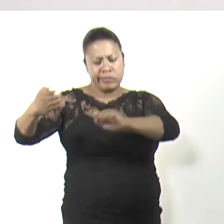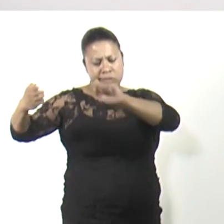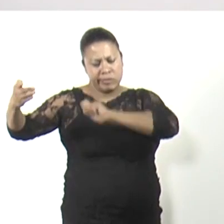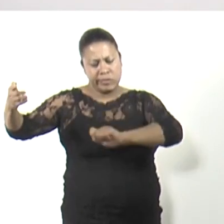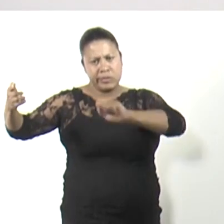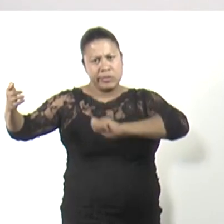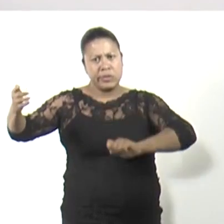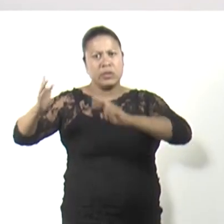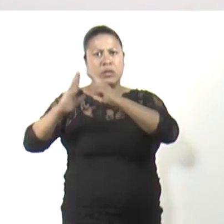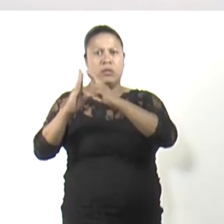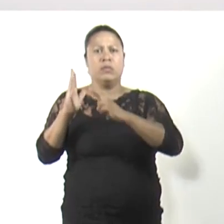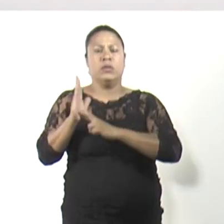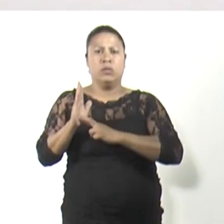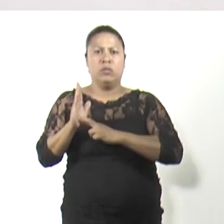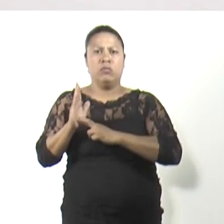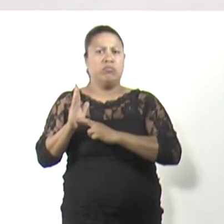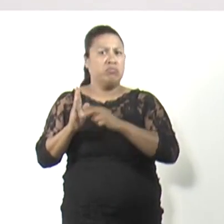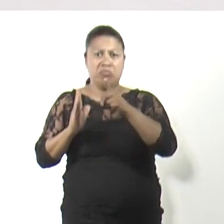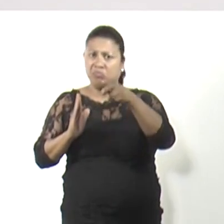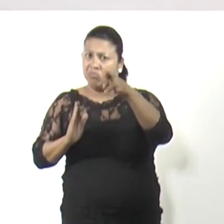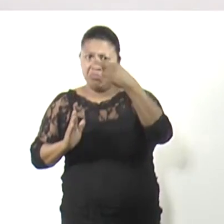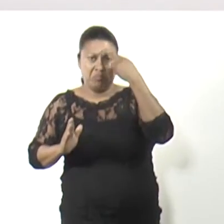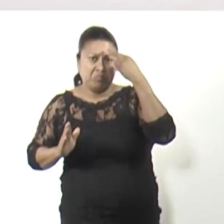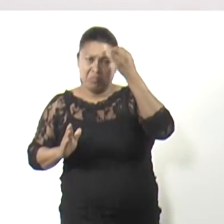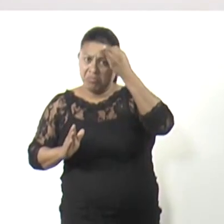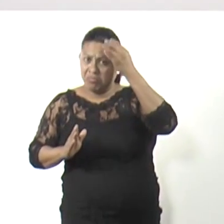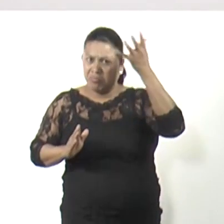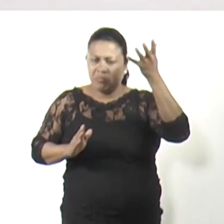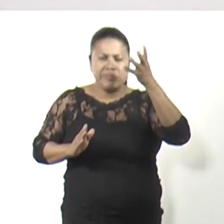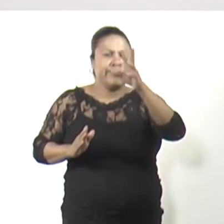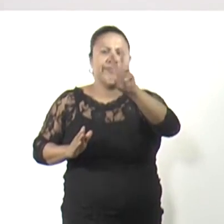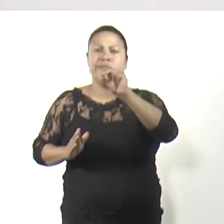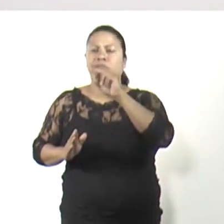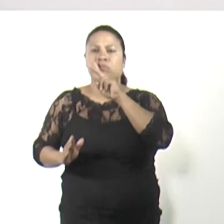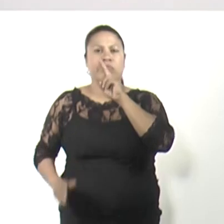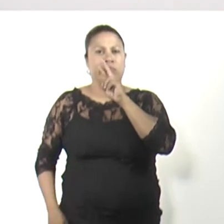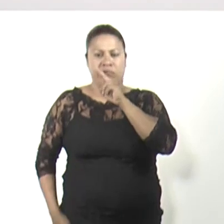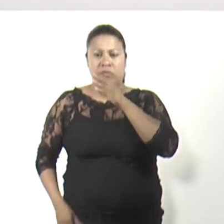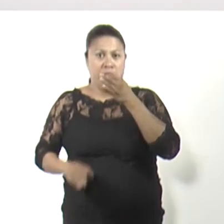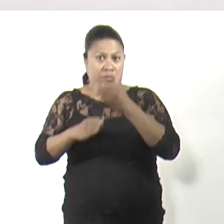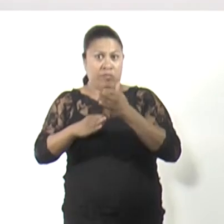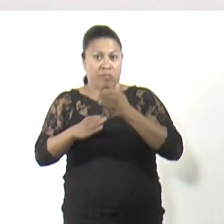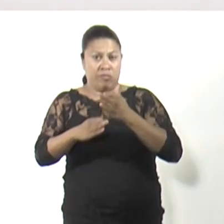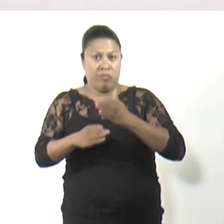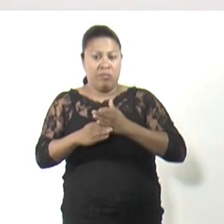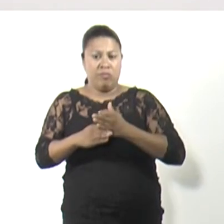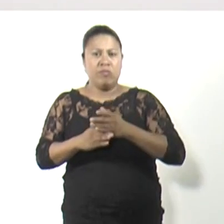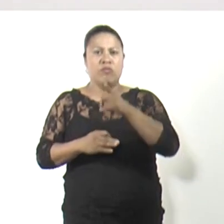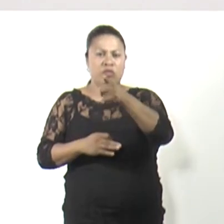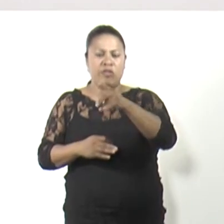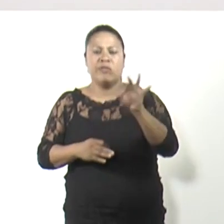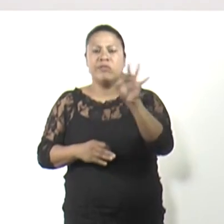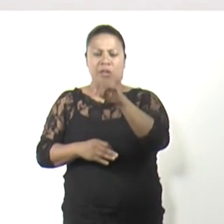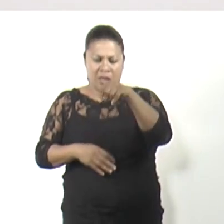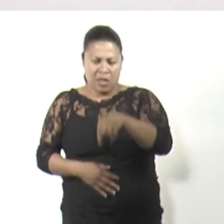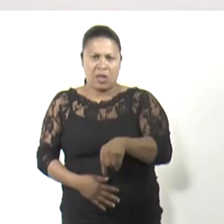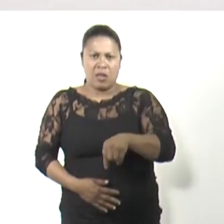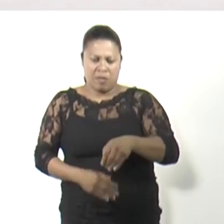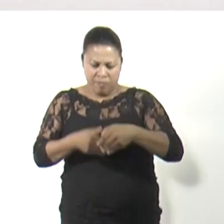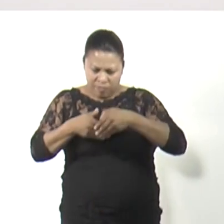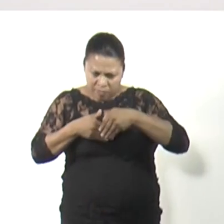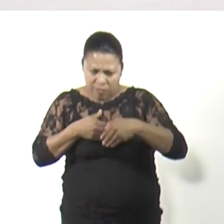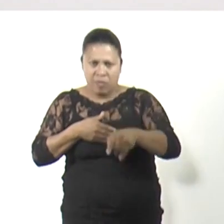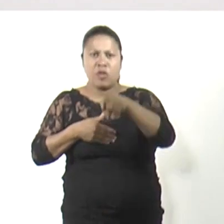reglamento? Si no recuerdas, no te preocupes. De aquí seguramente en adelante